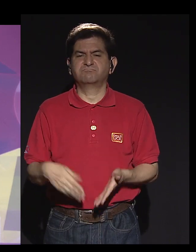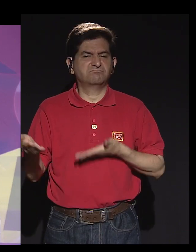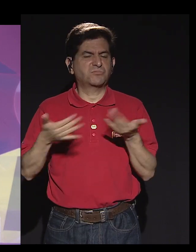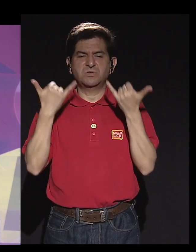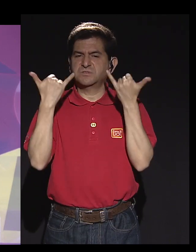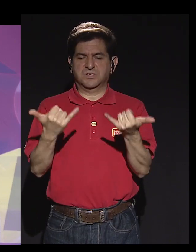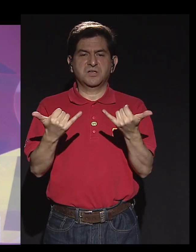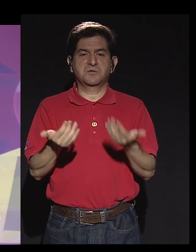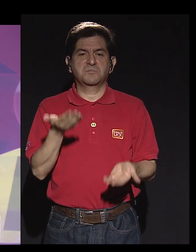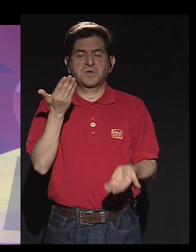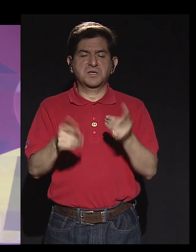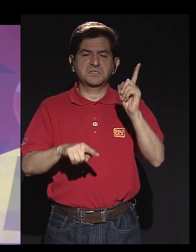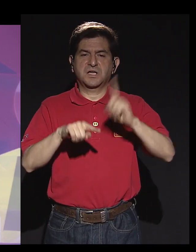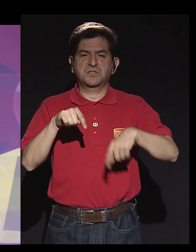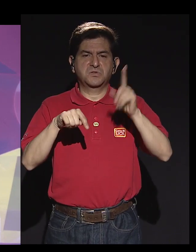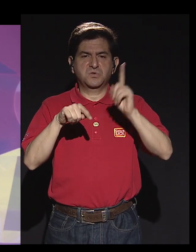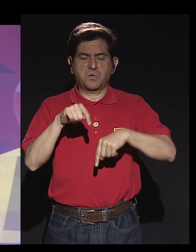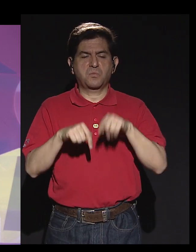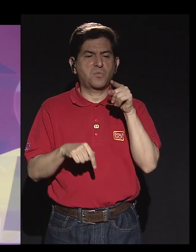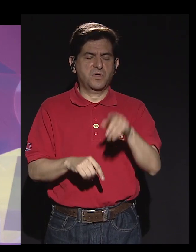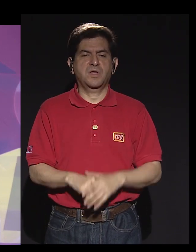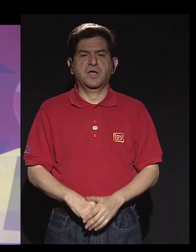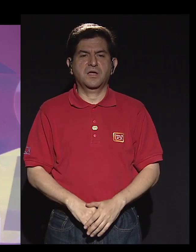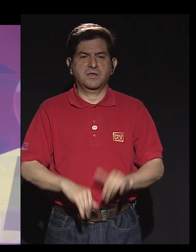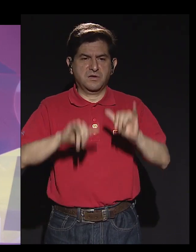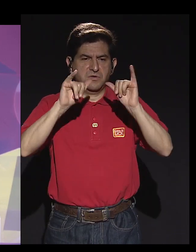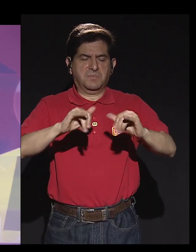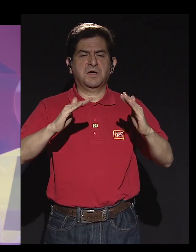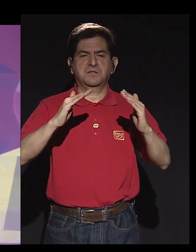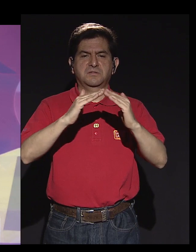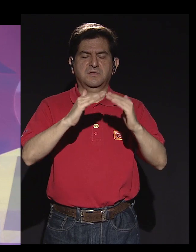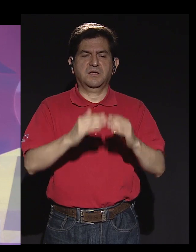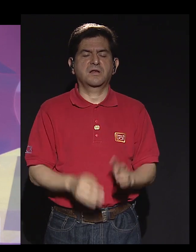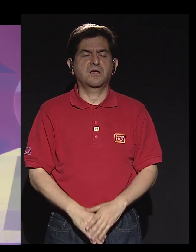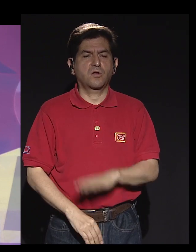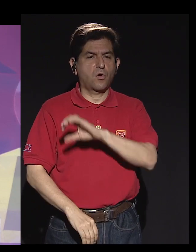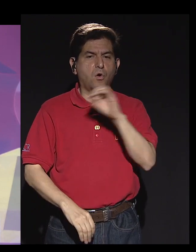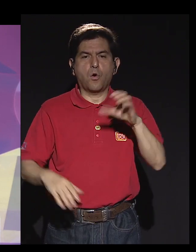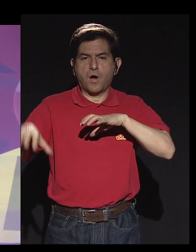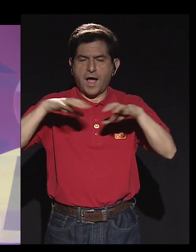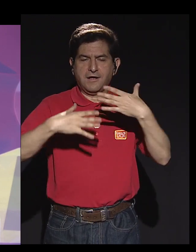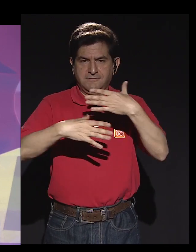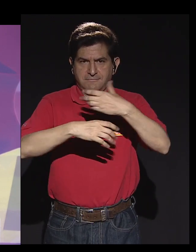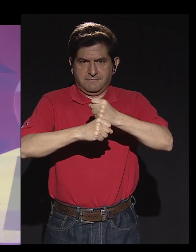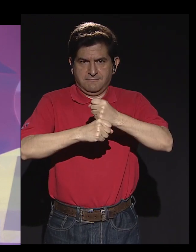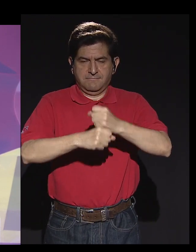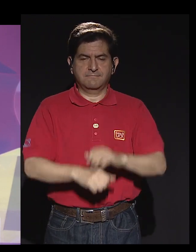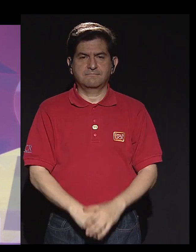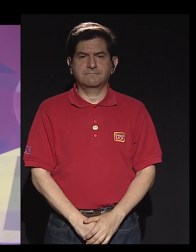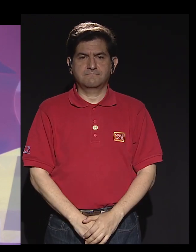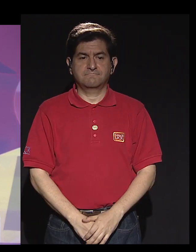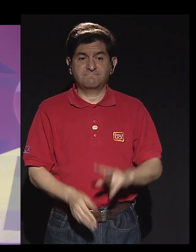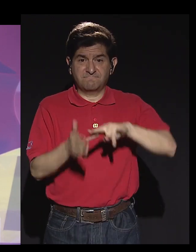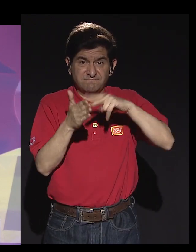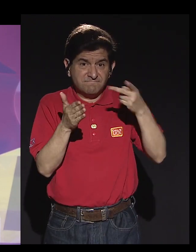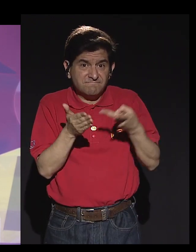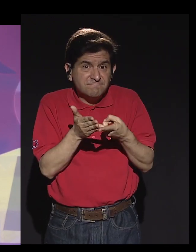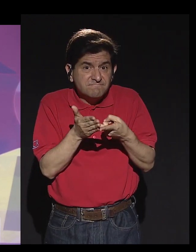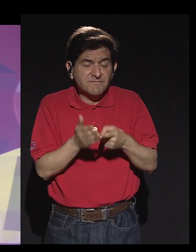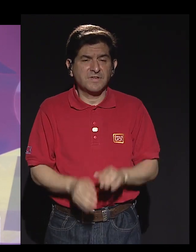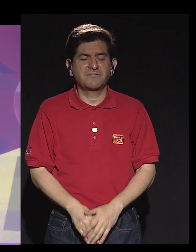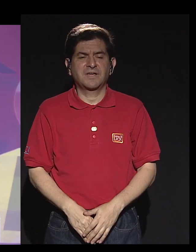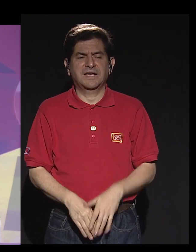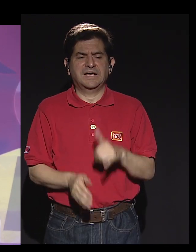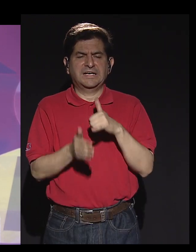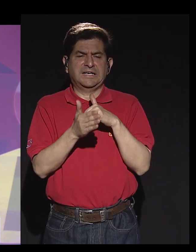inutilidad. Pensar que a lo mejor ya no pueden estar arraigados en el hogar o realizar algunas actividades, y esto hace que se generen